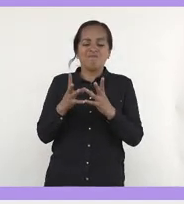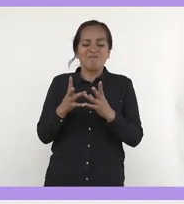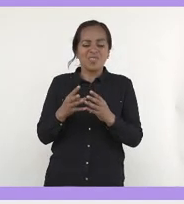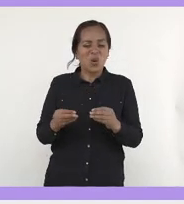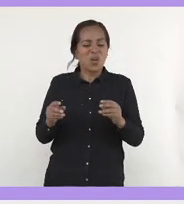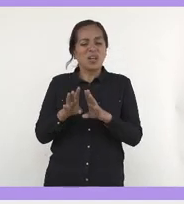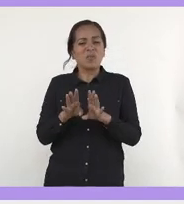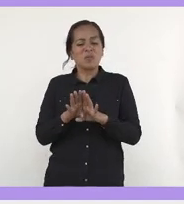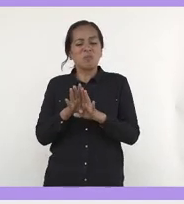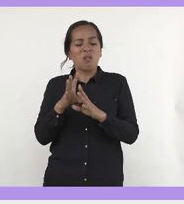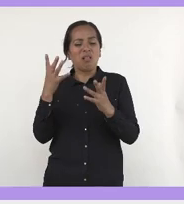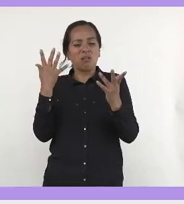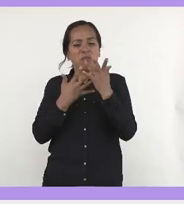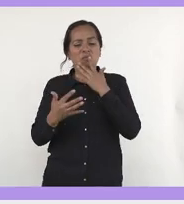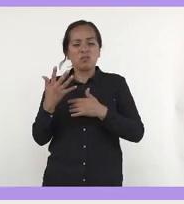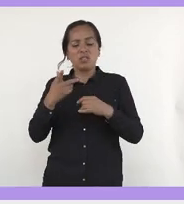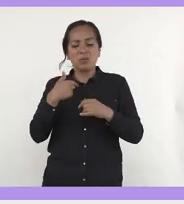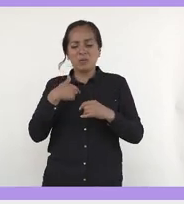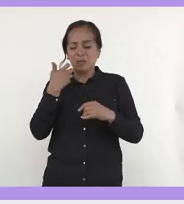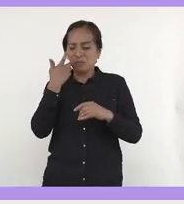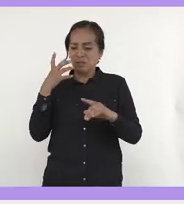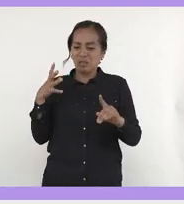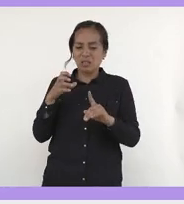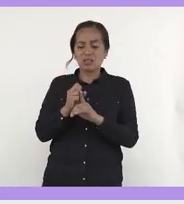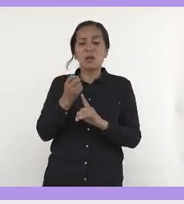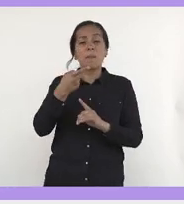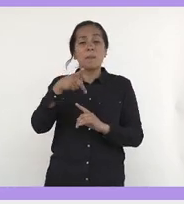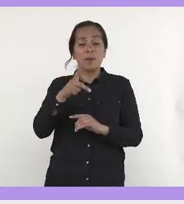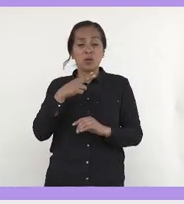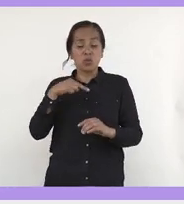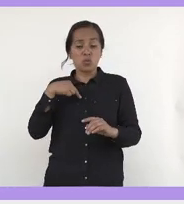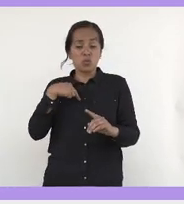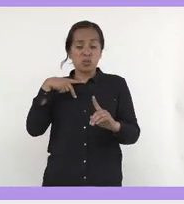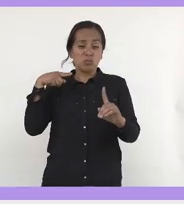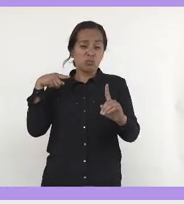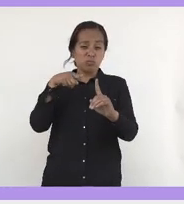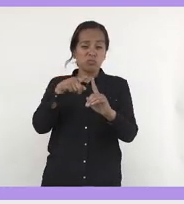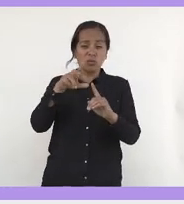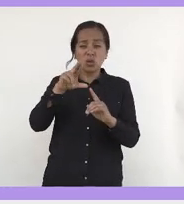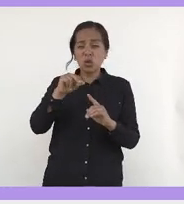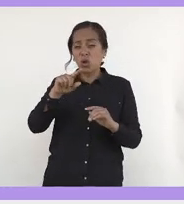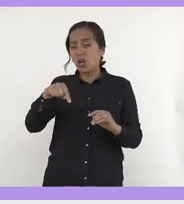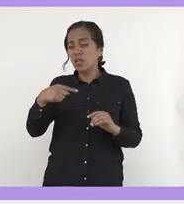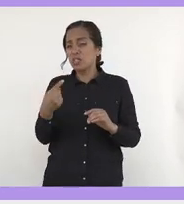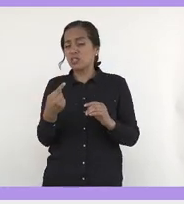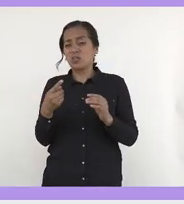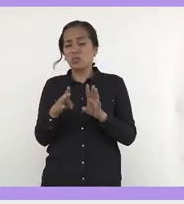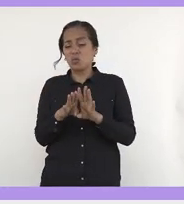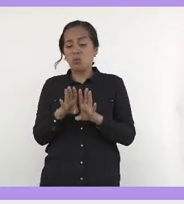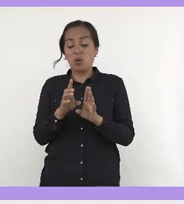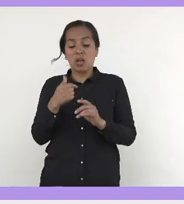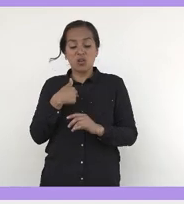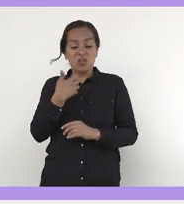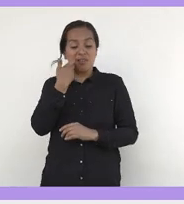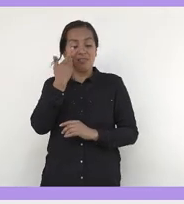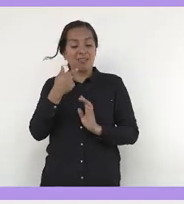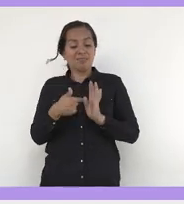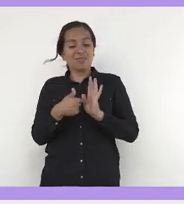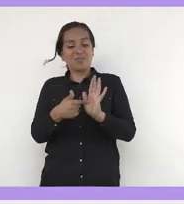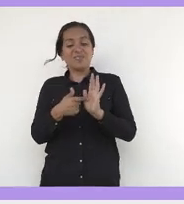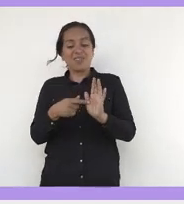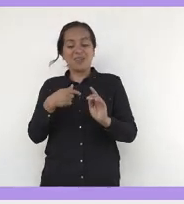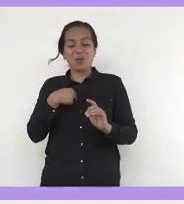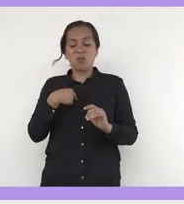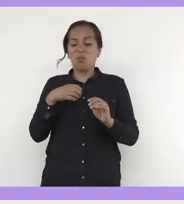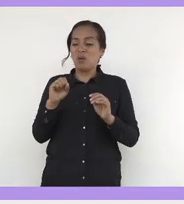confu causas pero nuestra causa no es una causa de antagonismo es una causa de